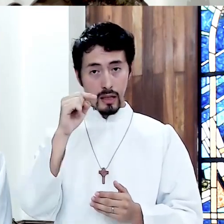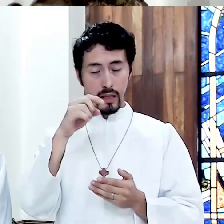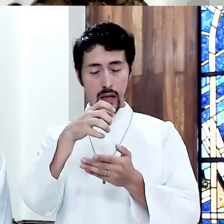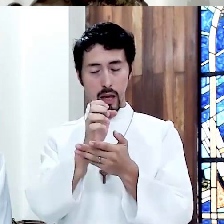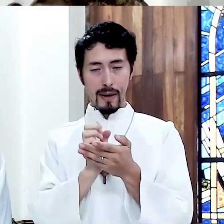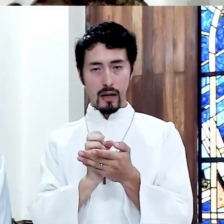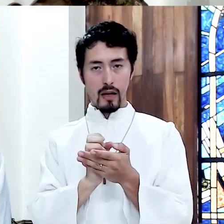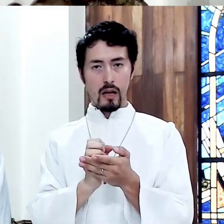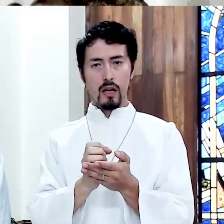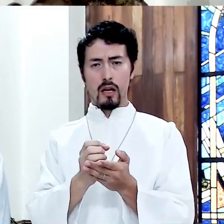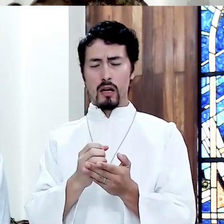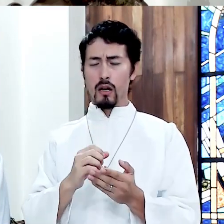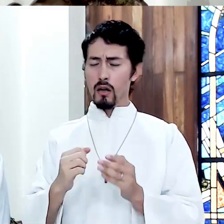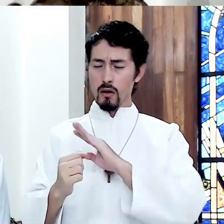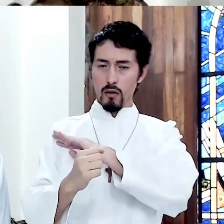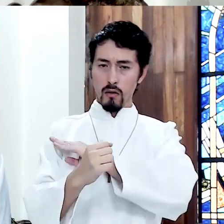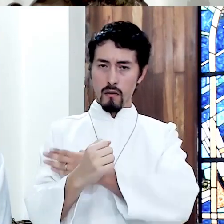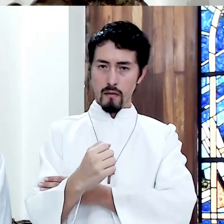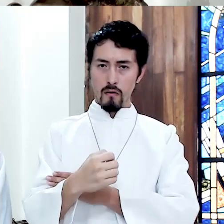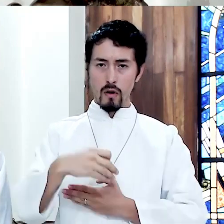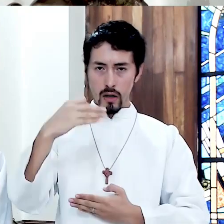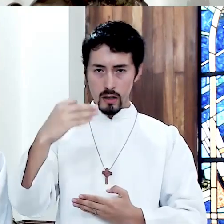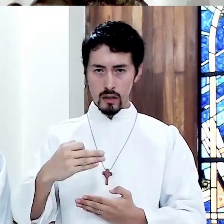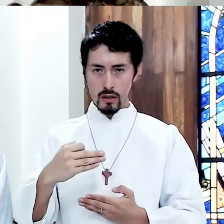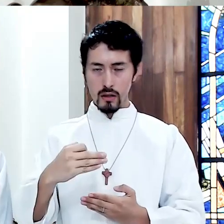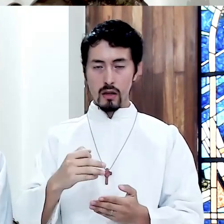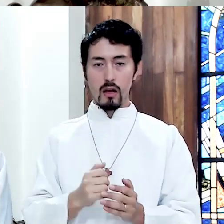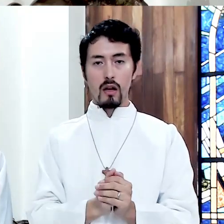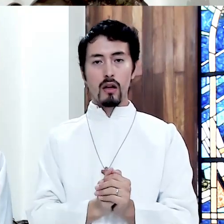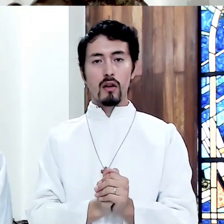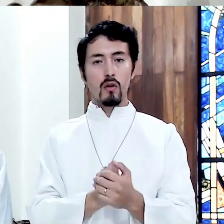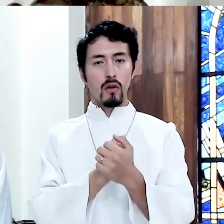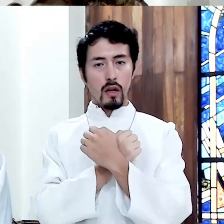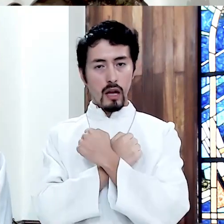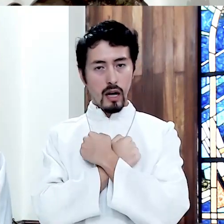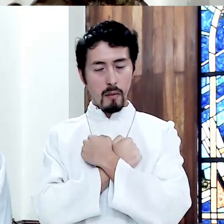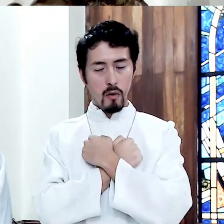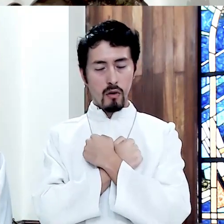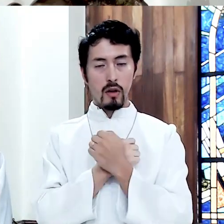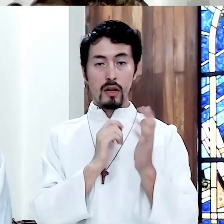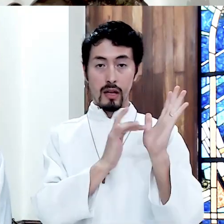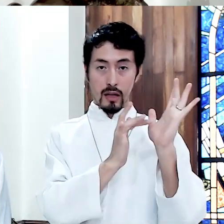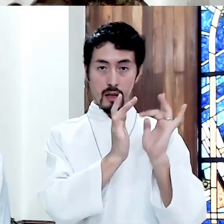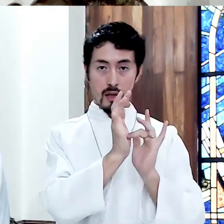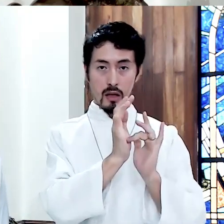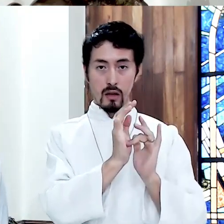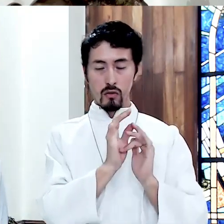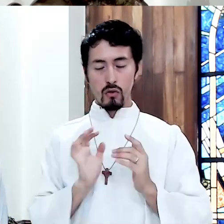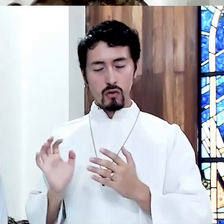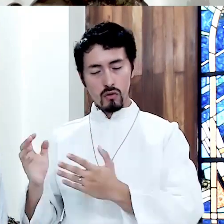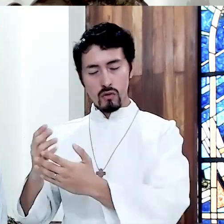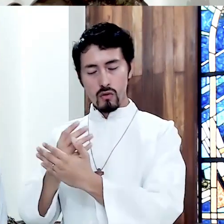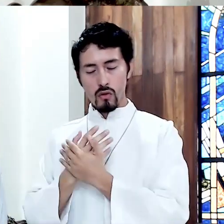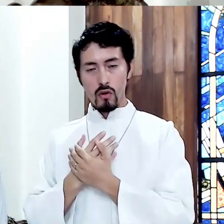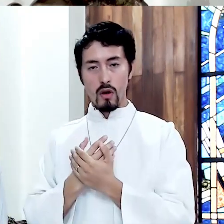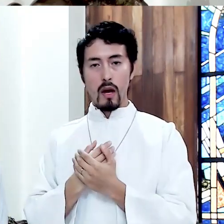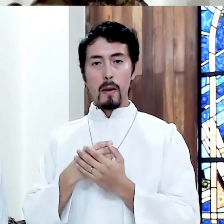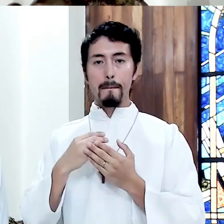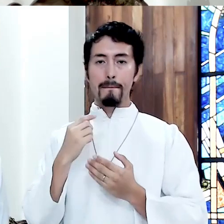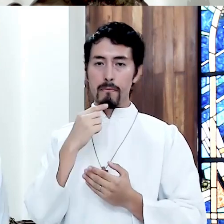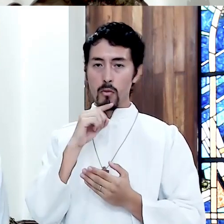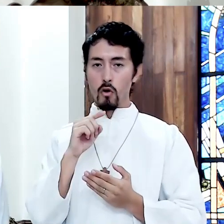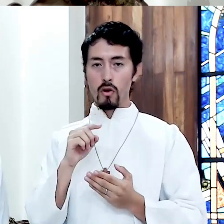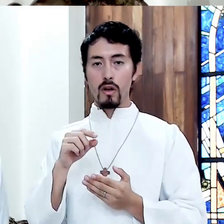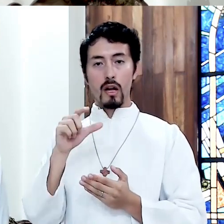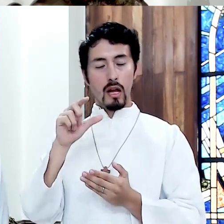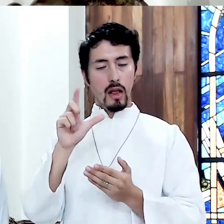profundo que Jesús sentía por Marta, María y Lázaro. Un amor que ante la noticia de que ha